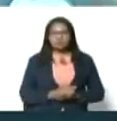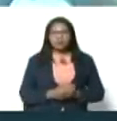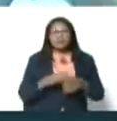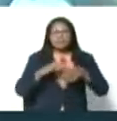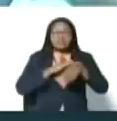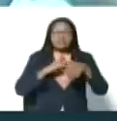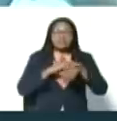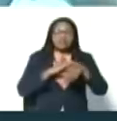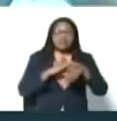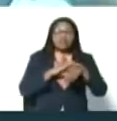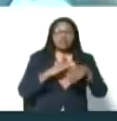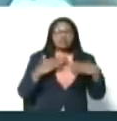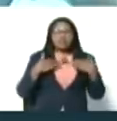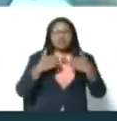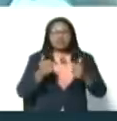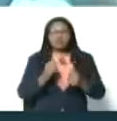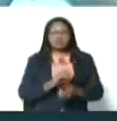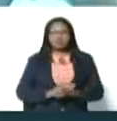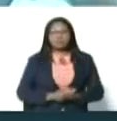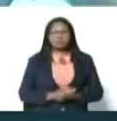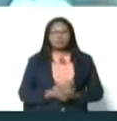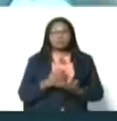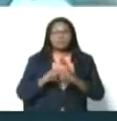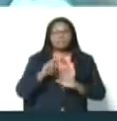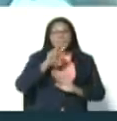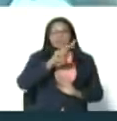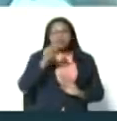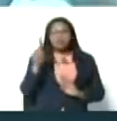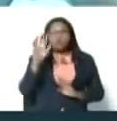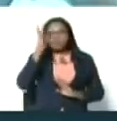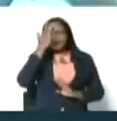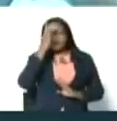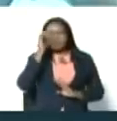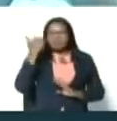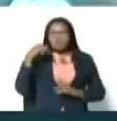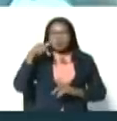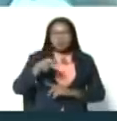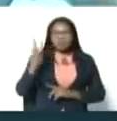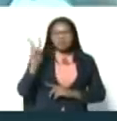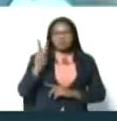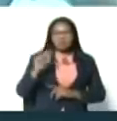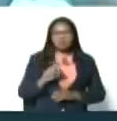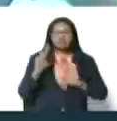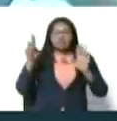Poder Popular para la Salud. Para el 21 de febrero tenemos en Venezuela